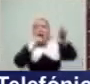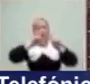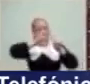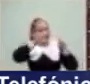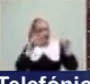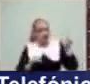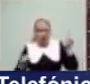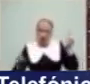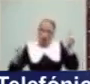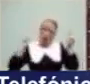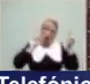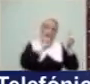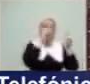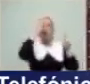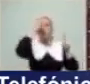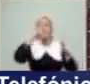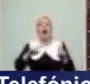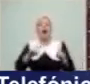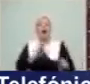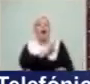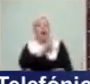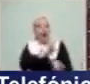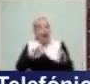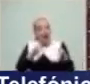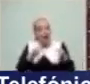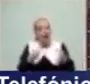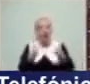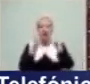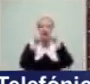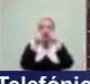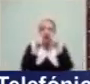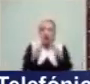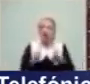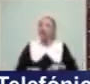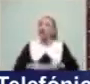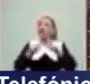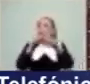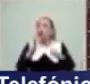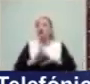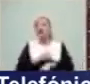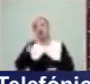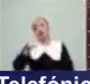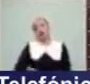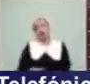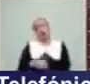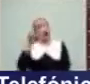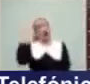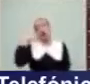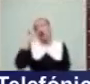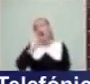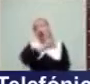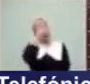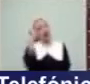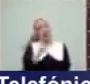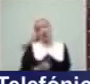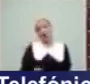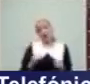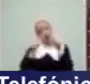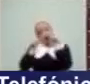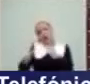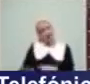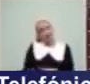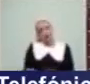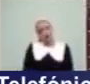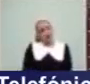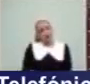en ocasiones una complejidad o un interés constitucional, en otras ocasiones cuando